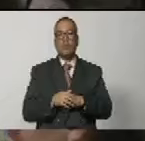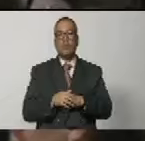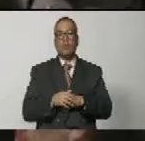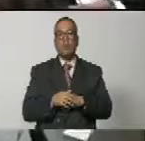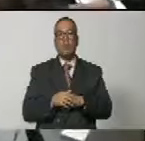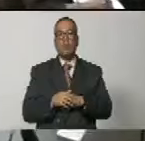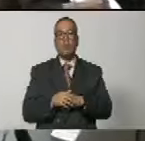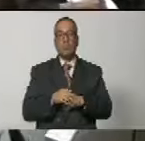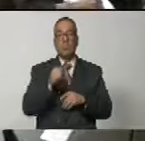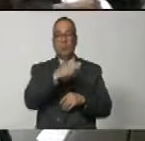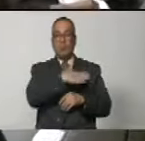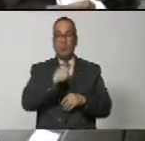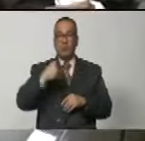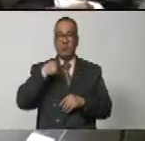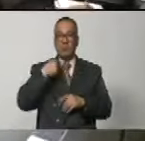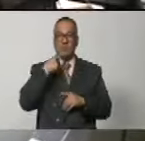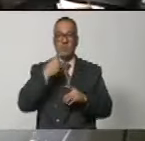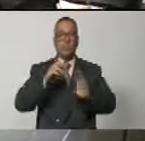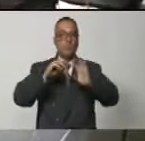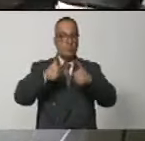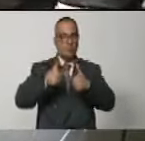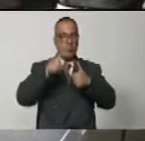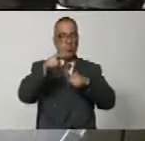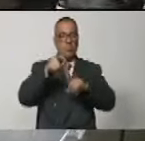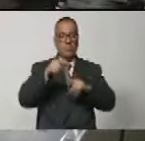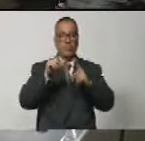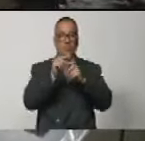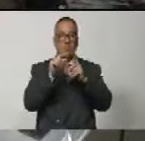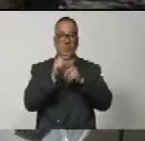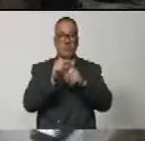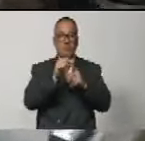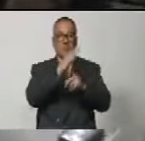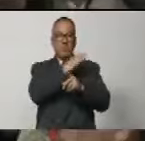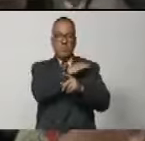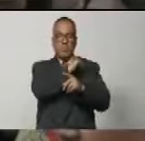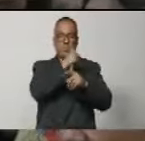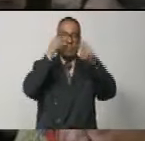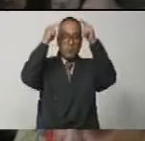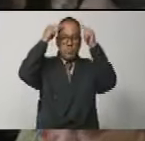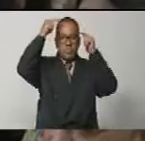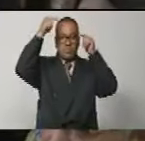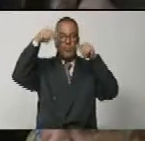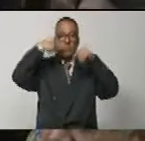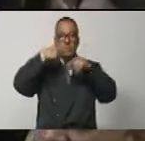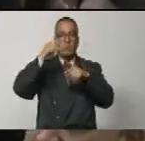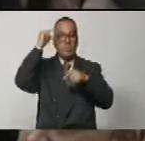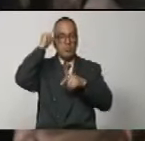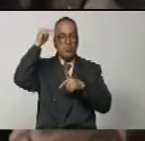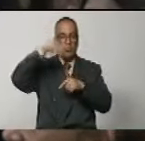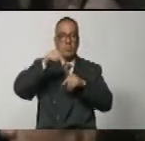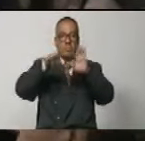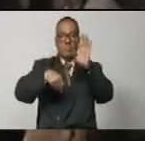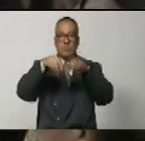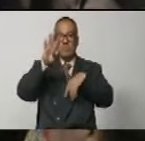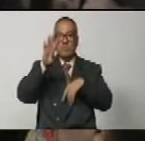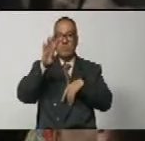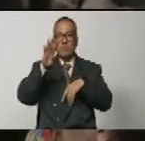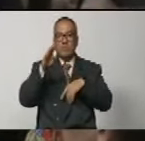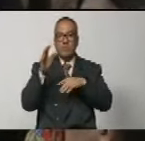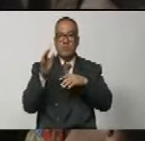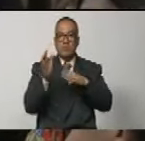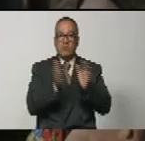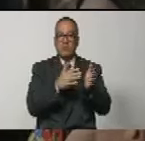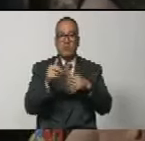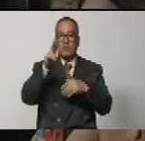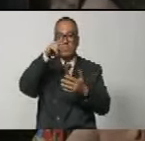Y quisiera comenzar con las palabras del comandante Chávez, un día 14 de